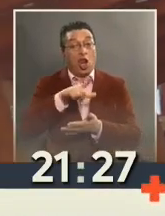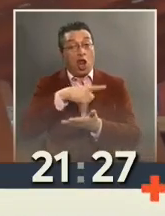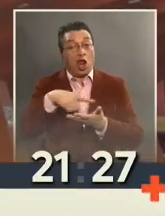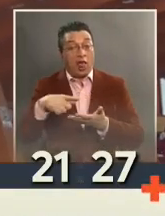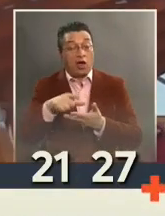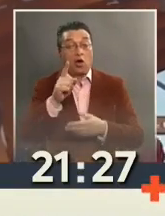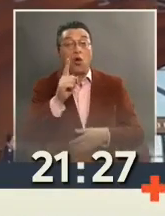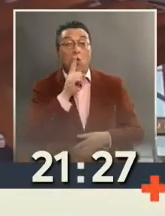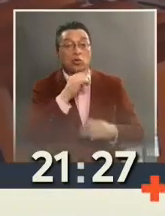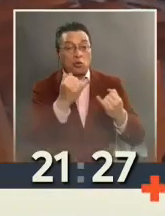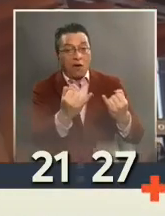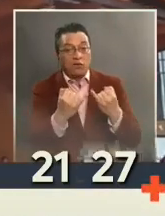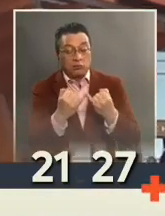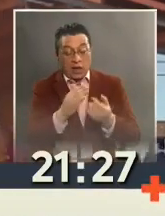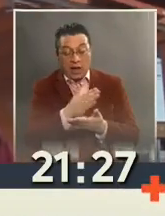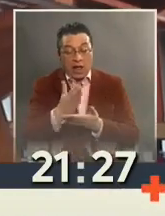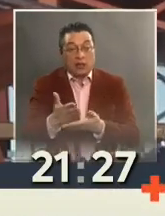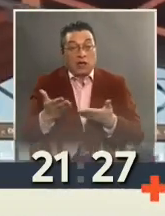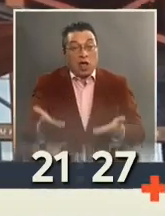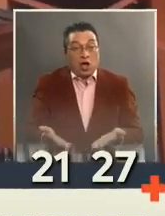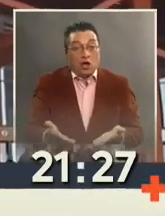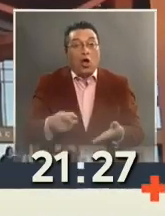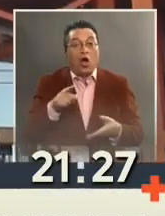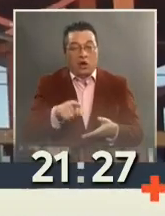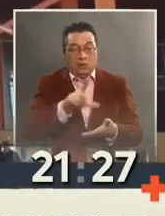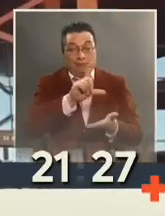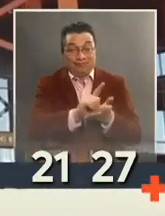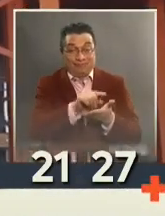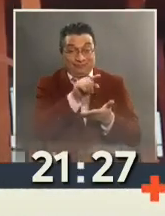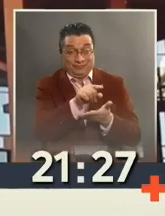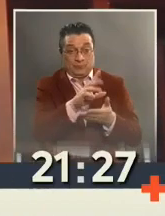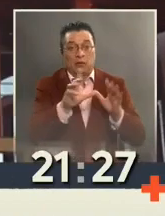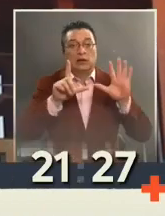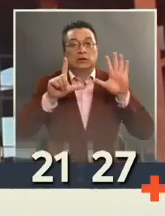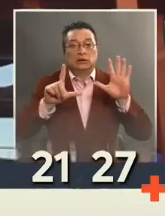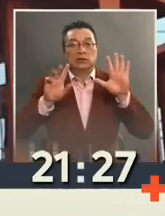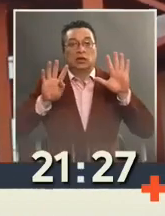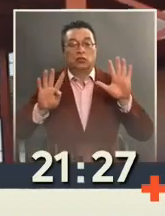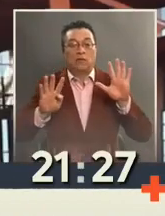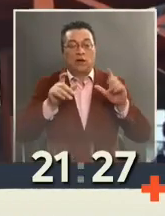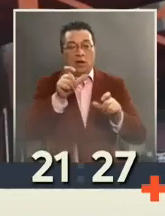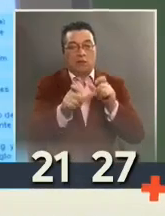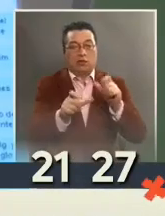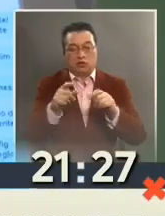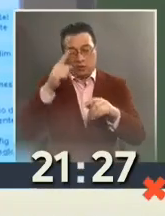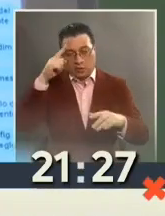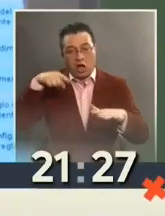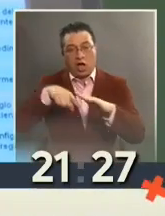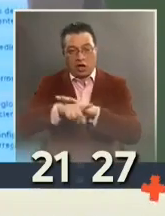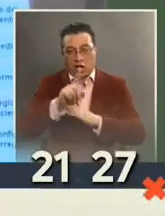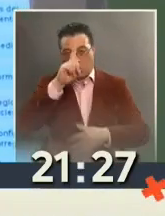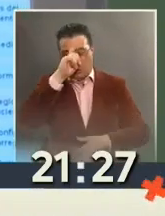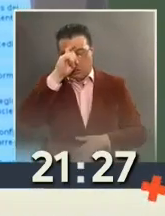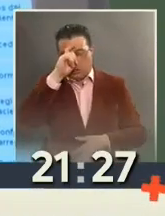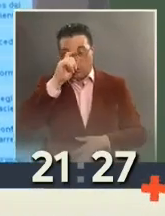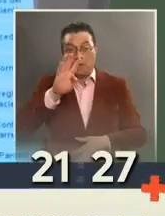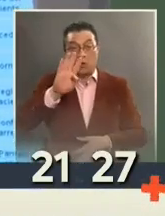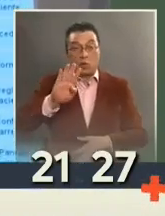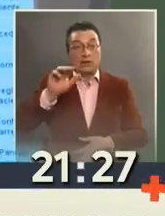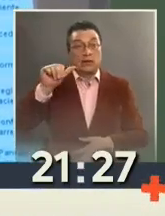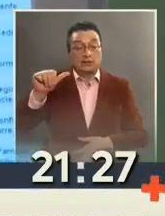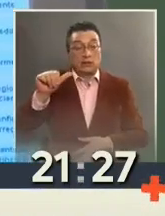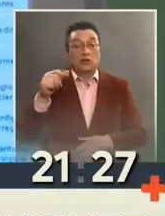actualizó el que a la fecha en el establecimiento se registra un total de 79 pacientes comidos hospitalizados 46 están en